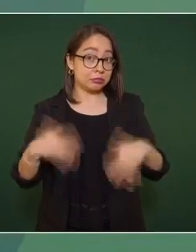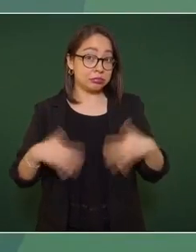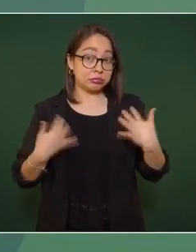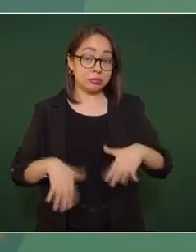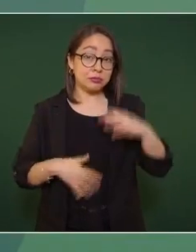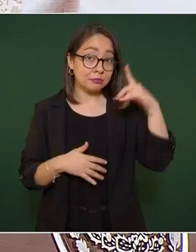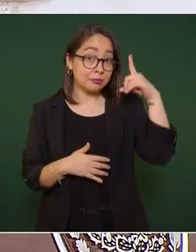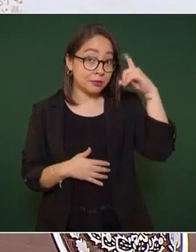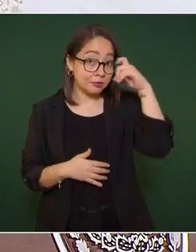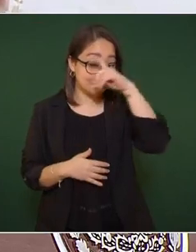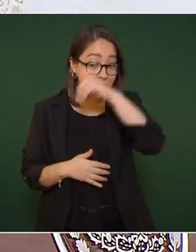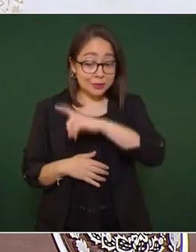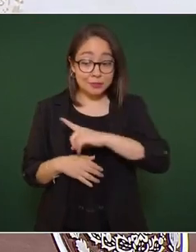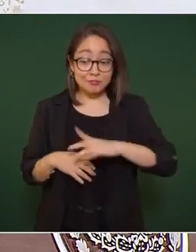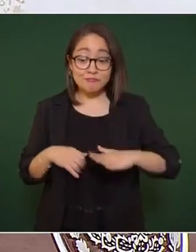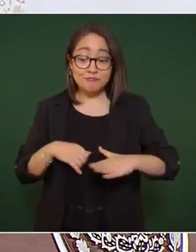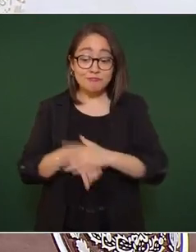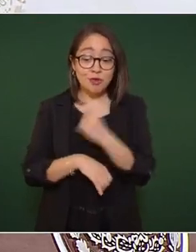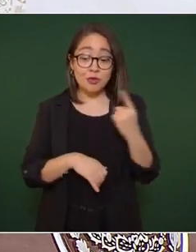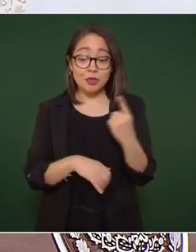porque los medios estaban